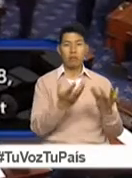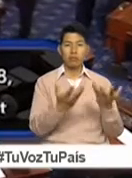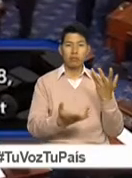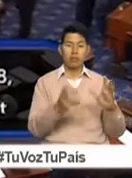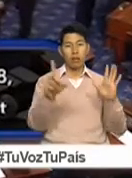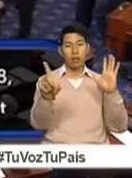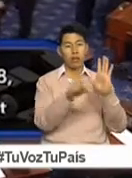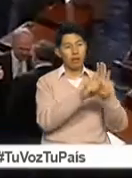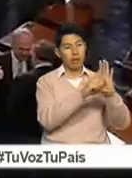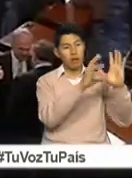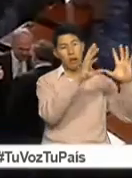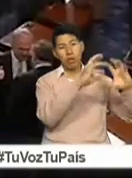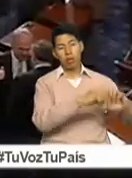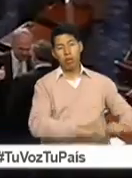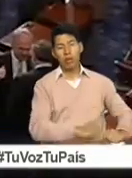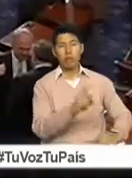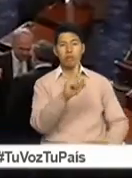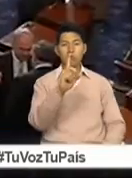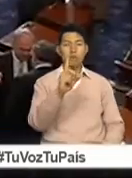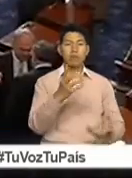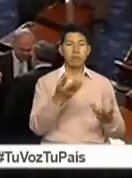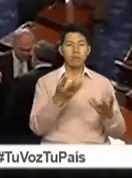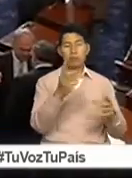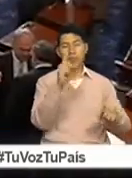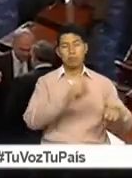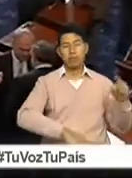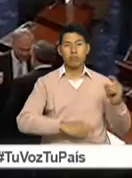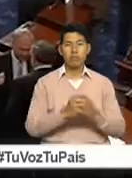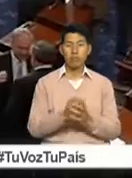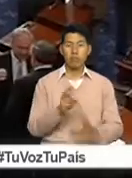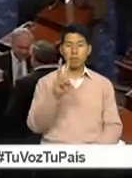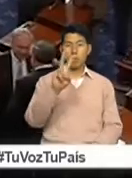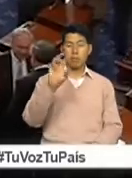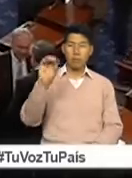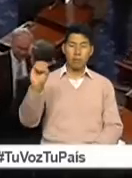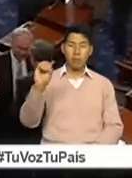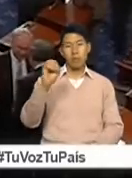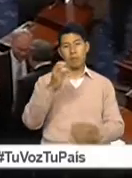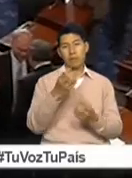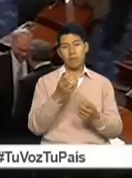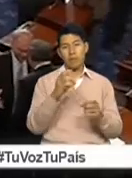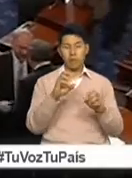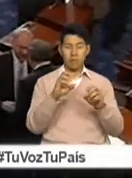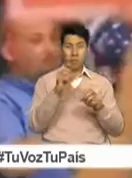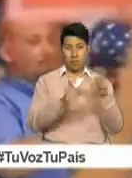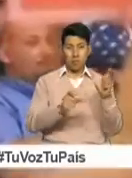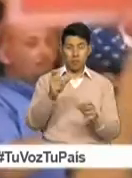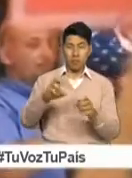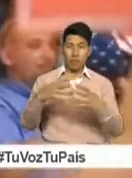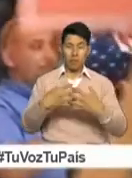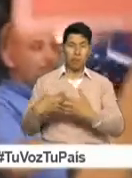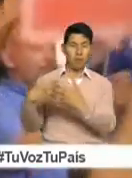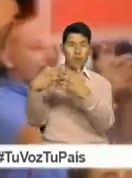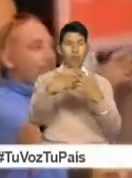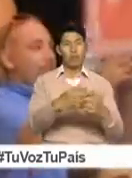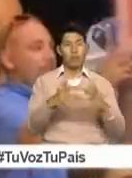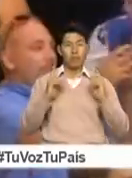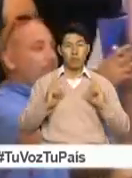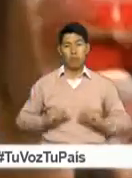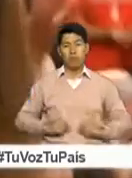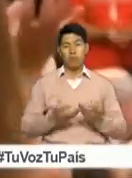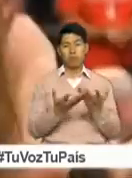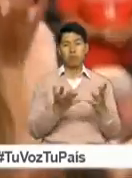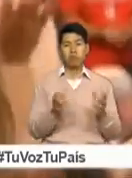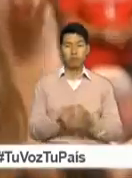ley sin reemplazo lo que dejaría a 20 millones estadounidenses sin cobertura médica el / partido gobernante en eeuu no